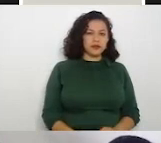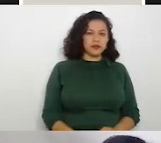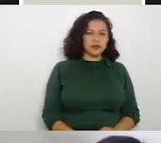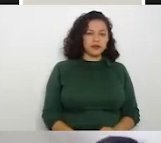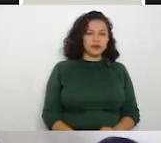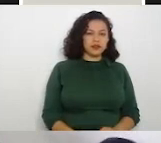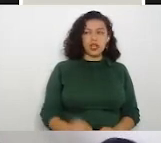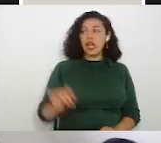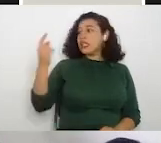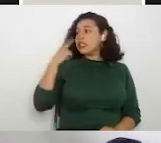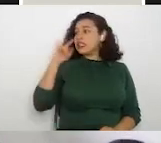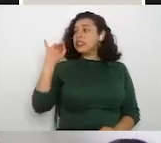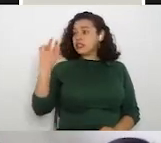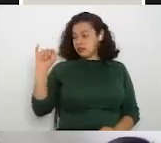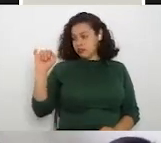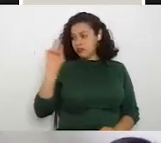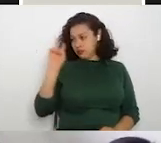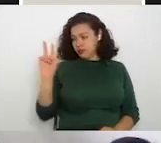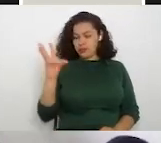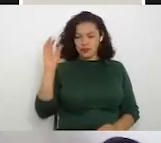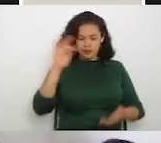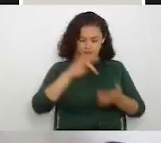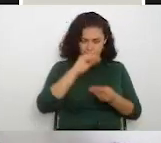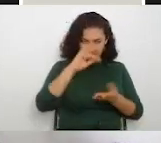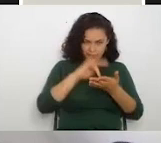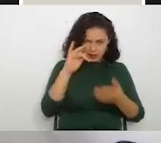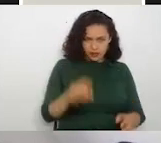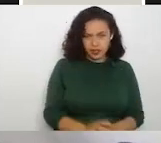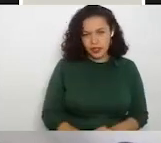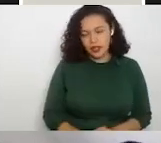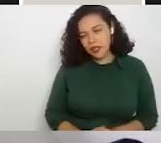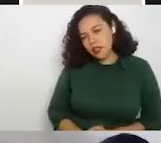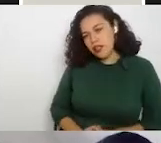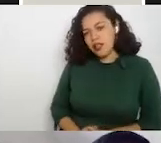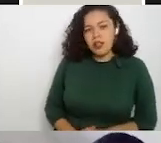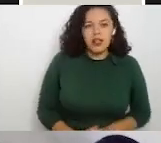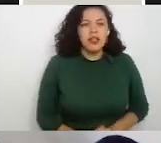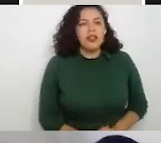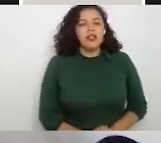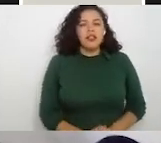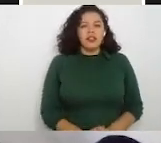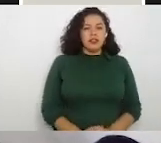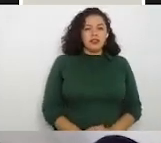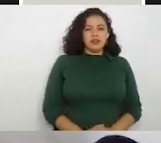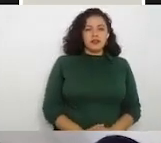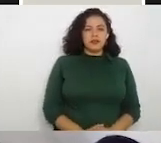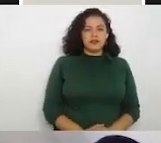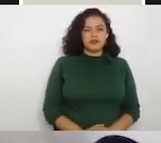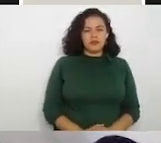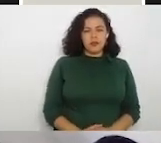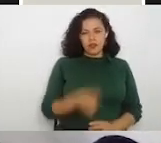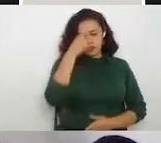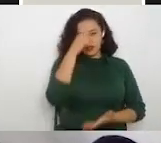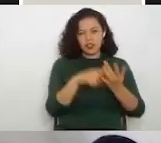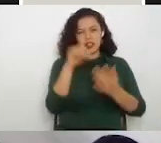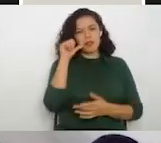se ve. Ya, muchas gracias. Bueno, entonces decíamos que creo que una pregunta que hicieron ayer y fue